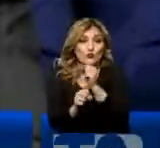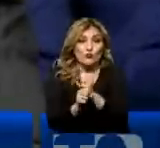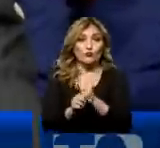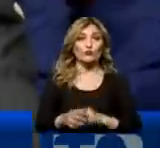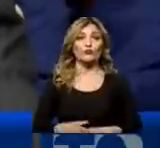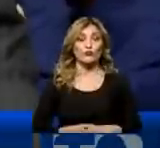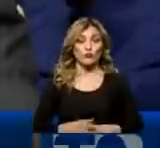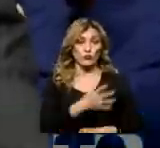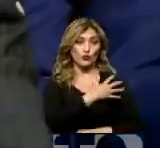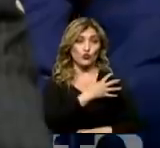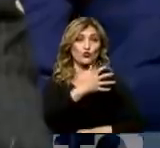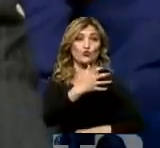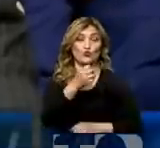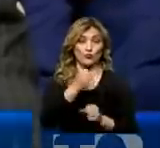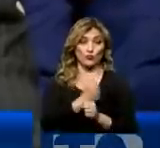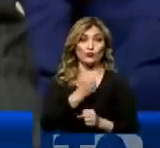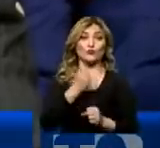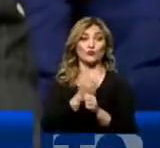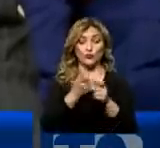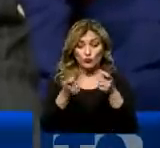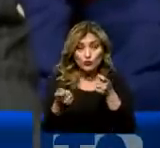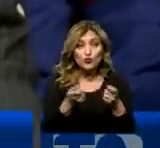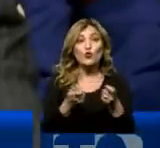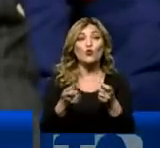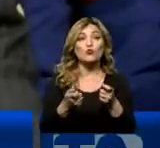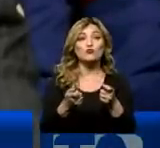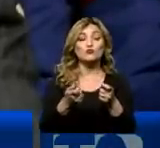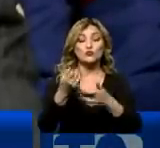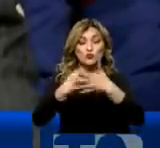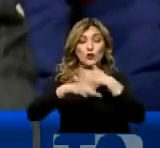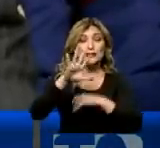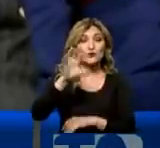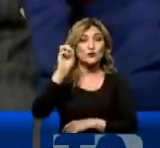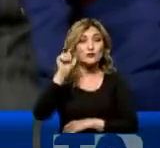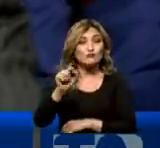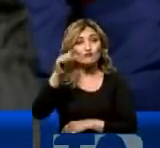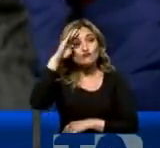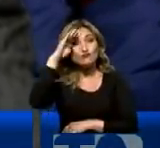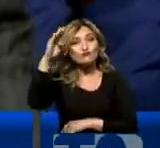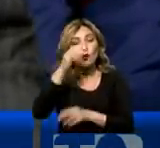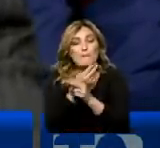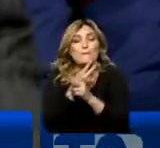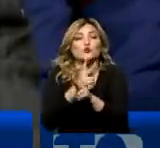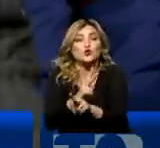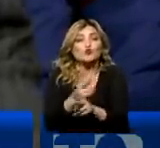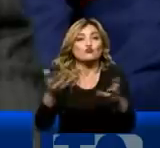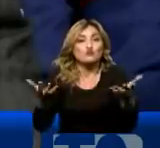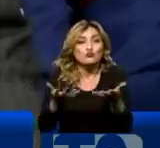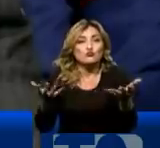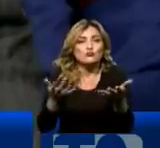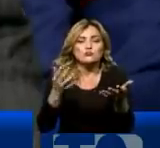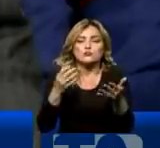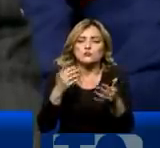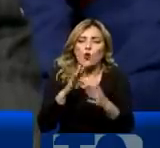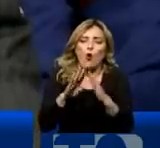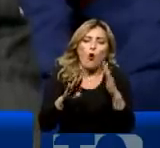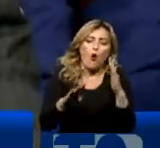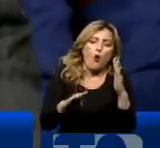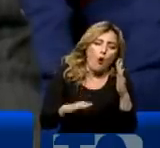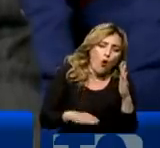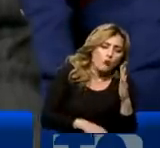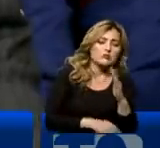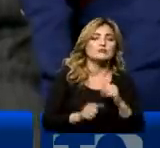Seguiremos fortaleciendo el trabajo operativo de 50.000 policías que nos protegen de sol a sol. Este